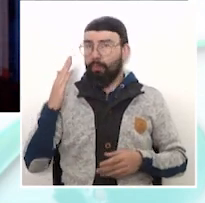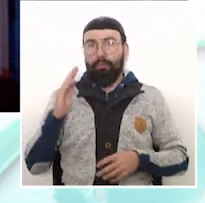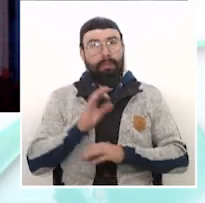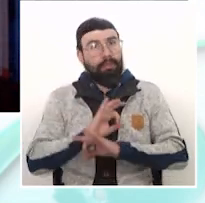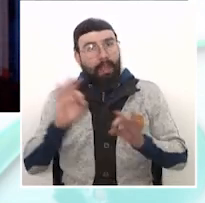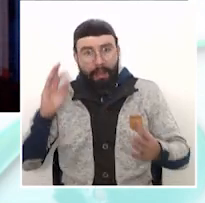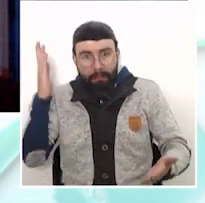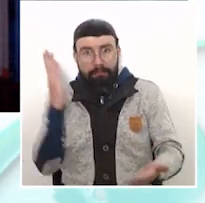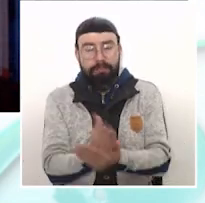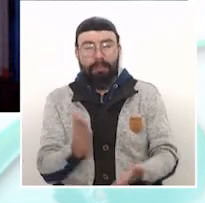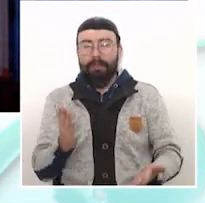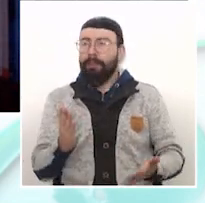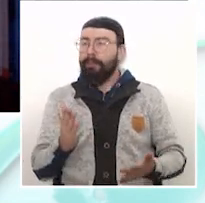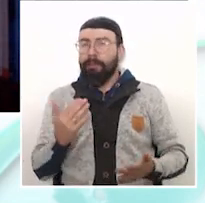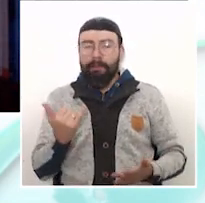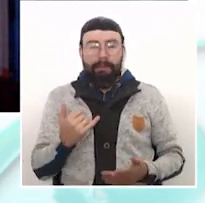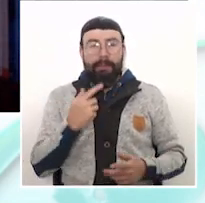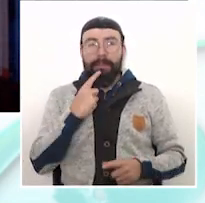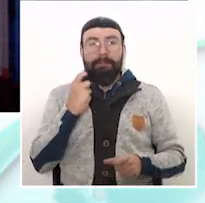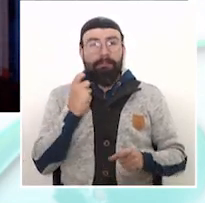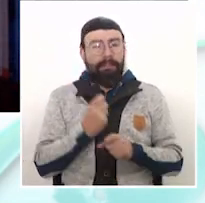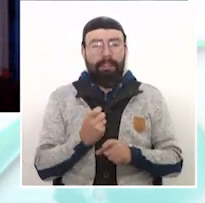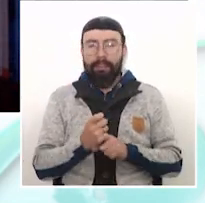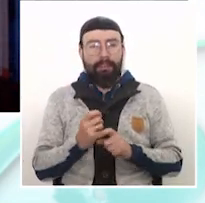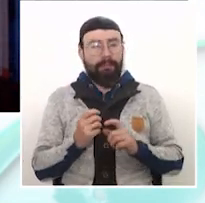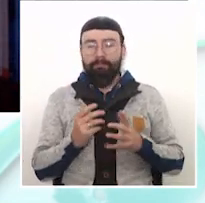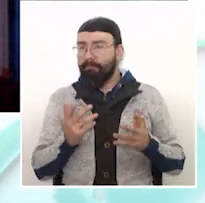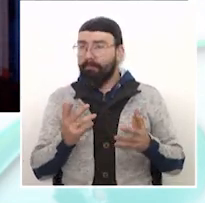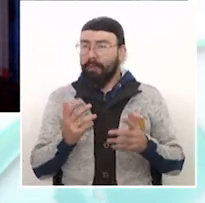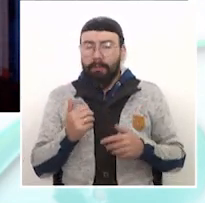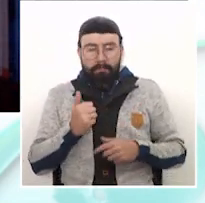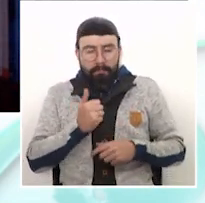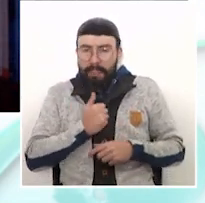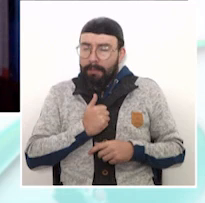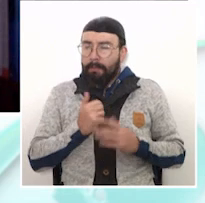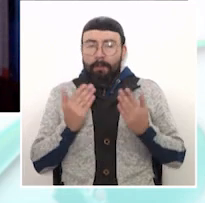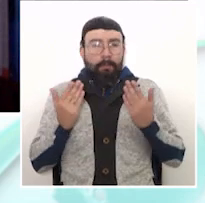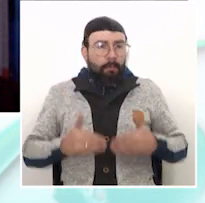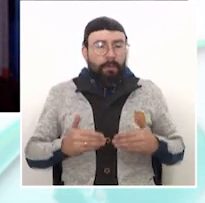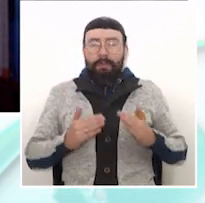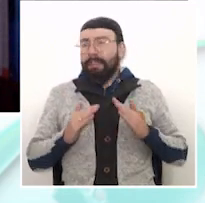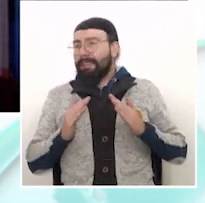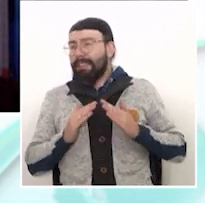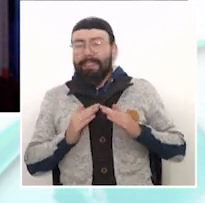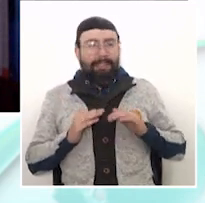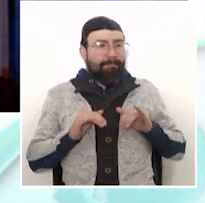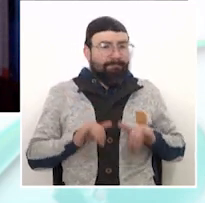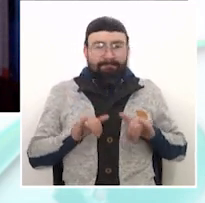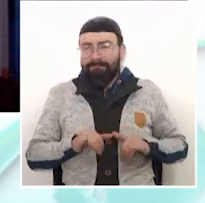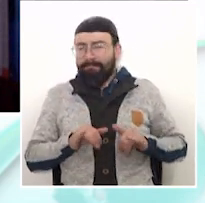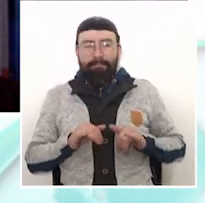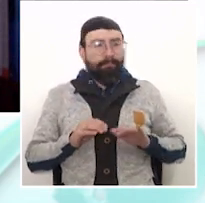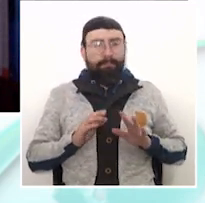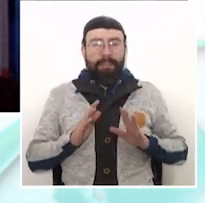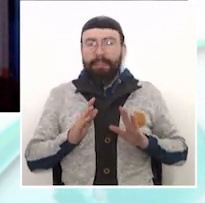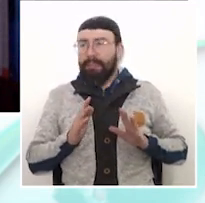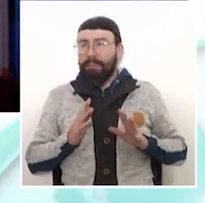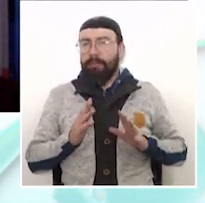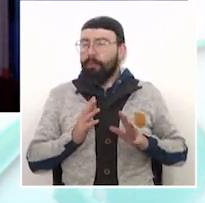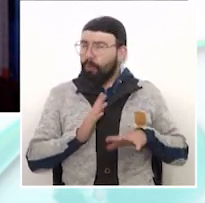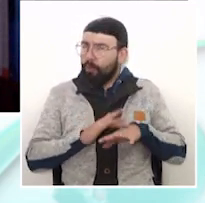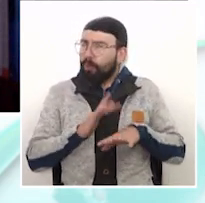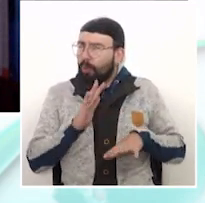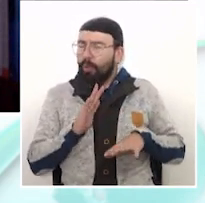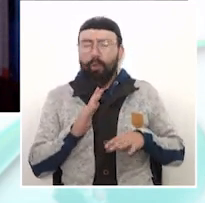que nos vimos casi que forzados a estar con nosotros mismos y a estar en un espacio de encierro,